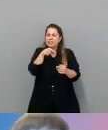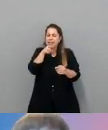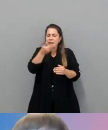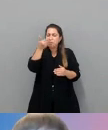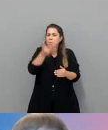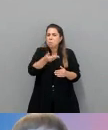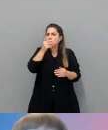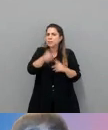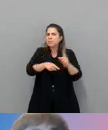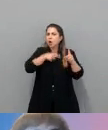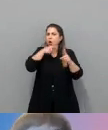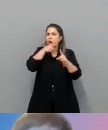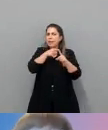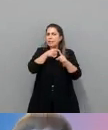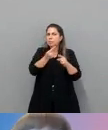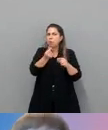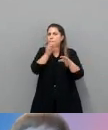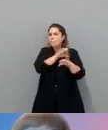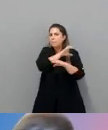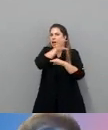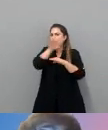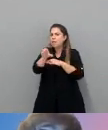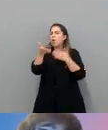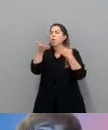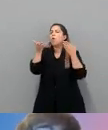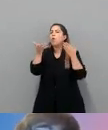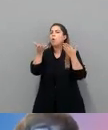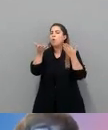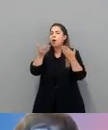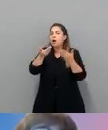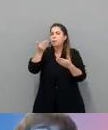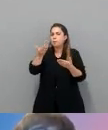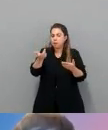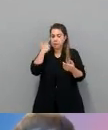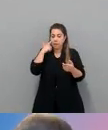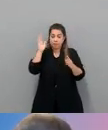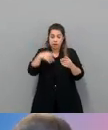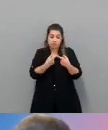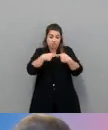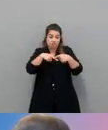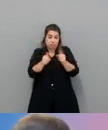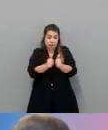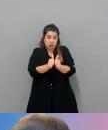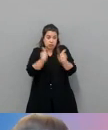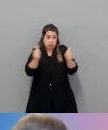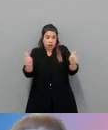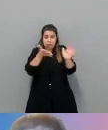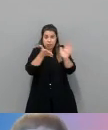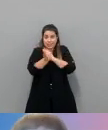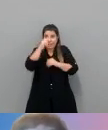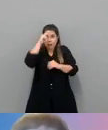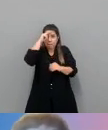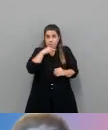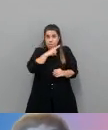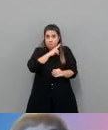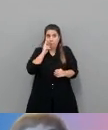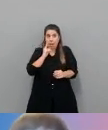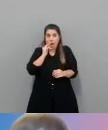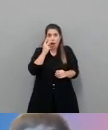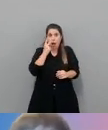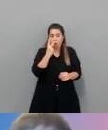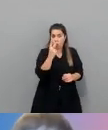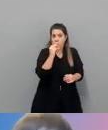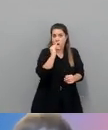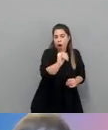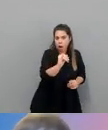para atribuir la prestación CUME? ¿Vale? Porque, claro, familias separadas o divorciadas sigue habiendo dos progenitores, ¿vale? ¿Quién, por tanto,